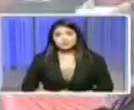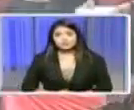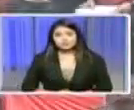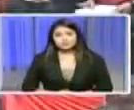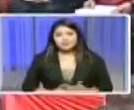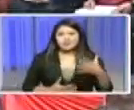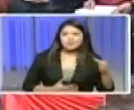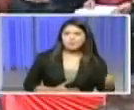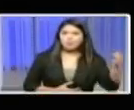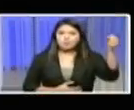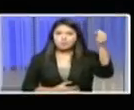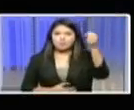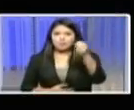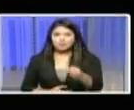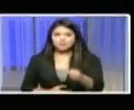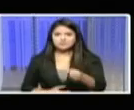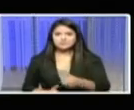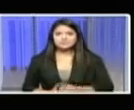impusiera